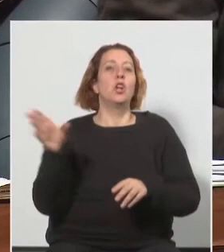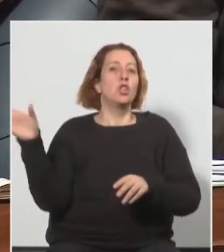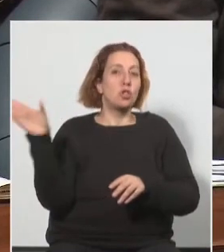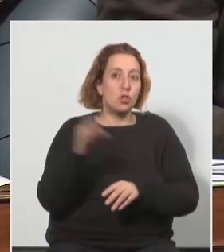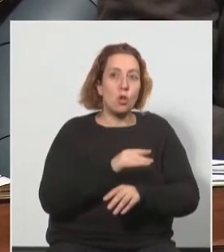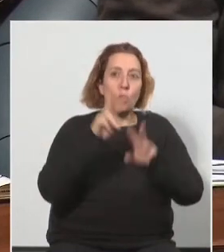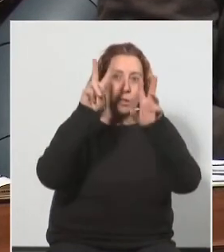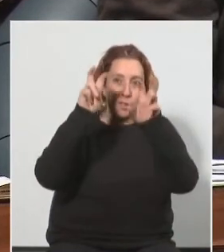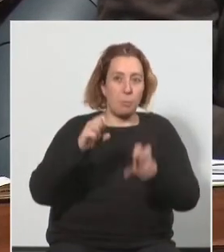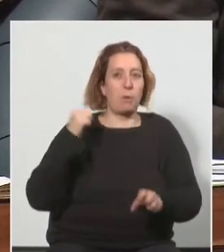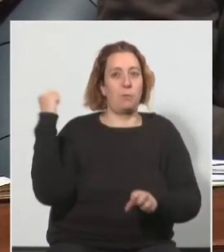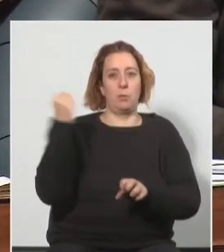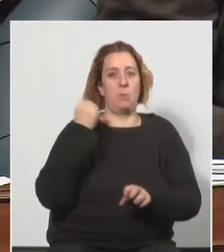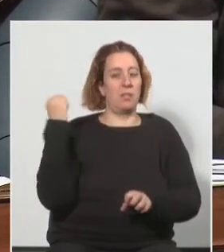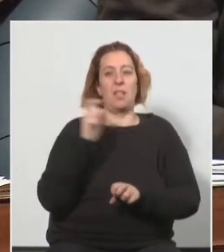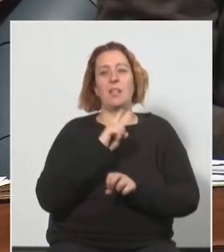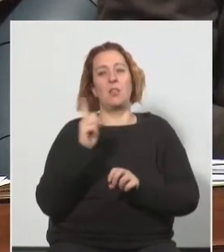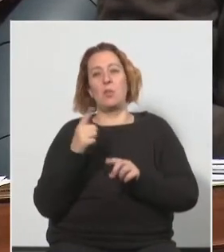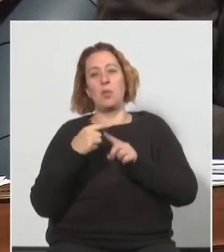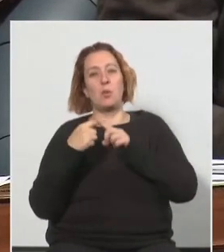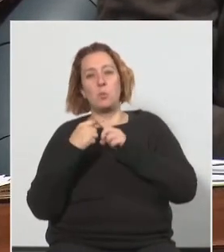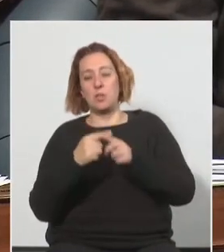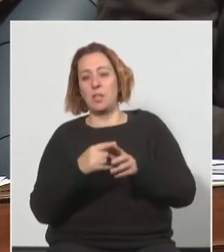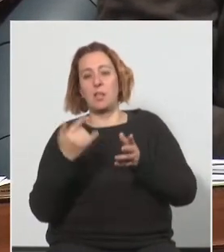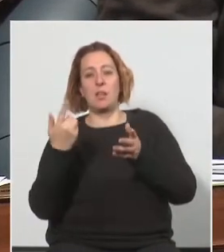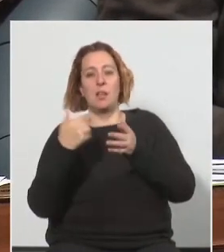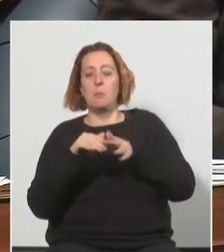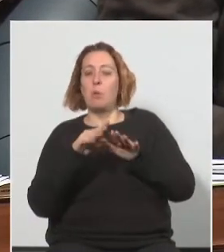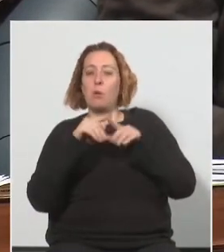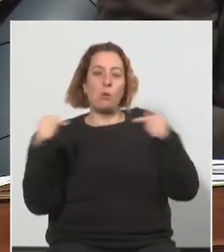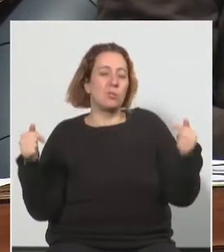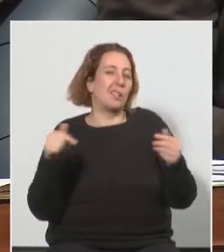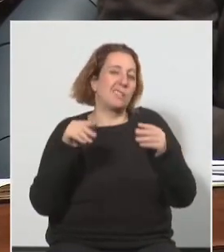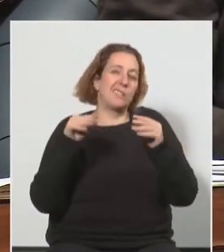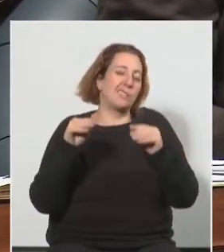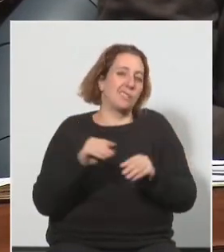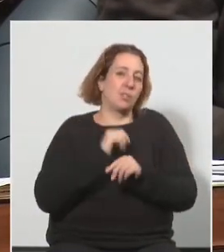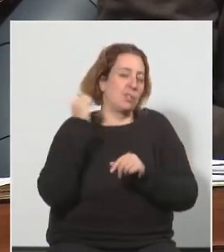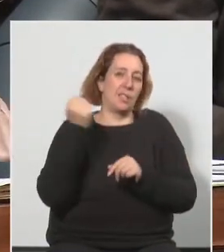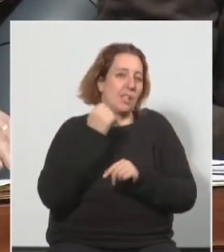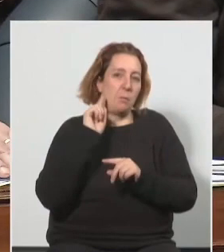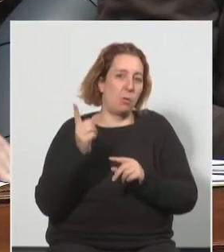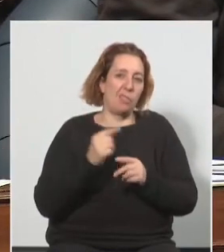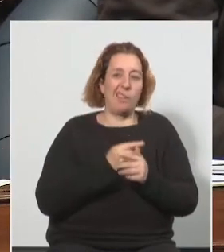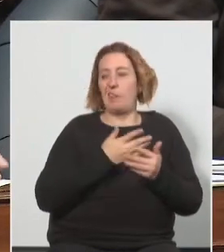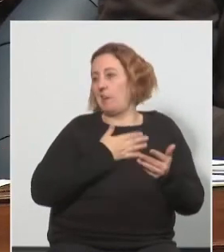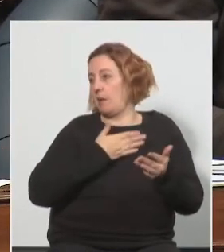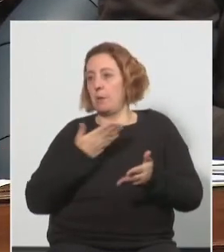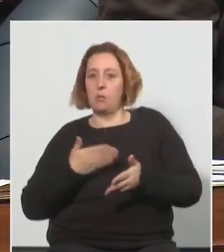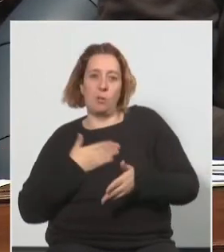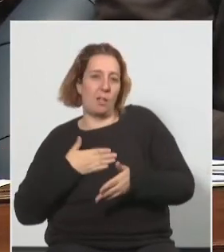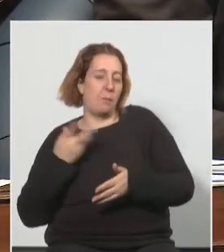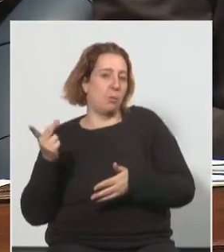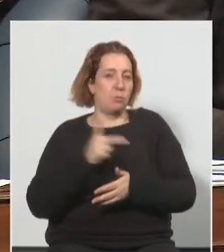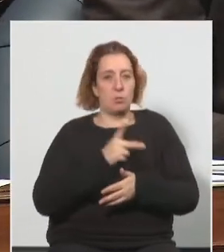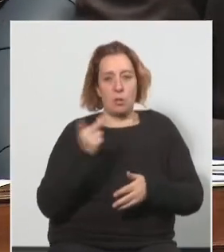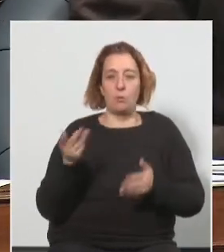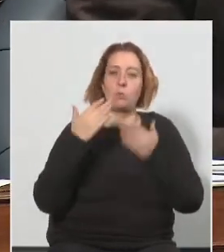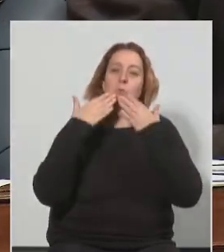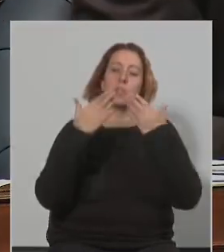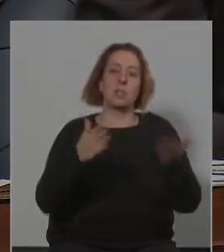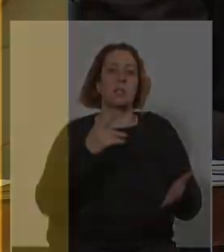no quedarnos en la discusión del árbol pasándonos cuentas unos a otros. Muchas gracias, señor Presidente.